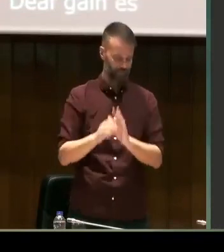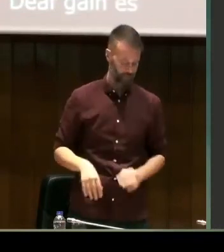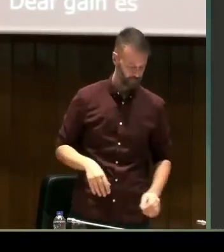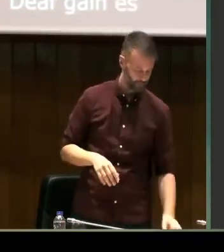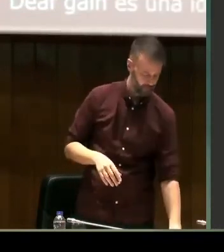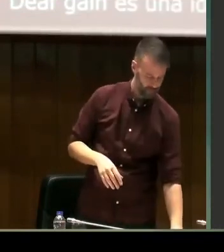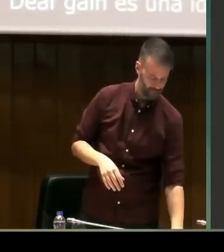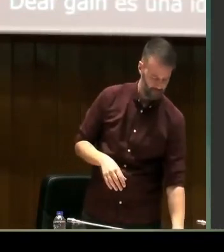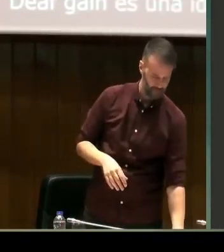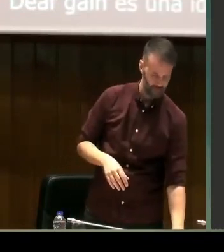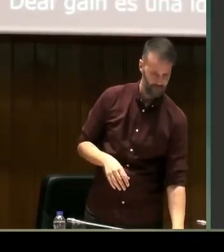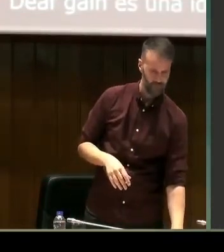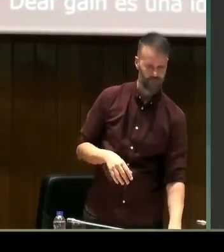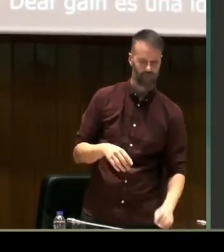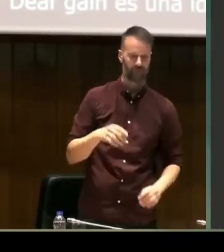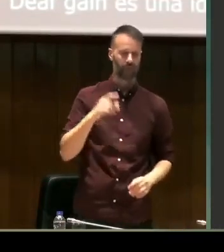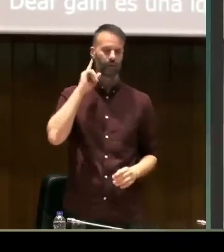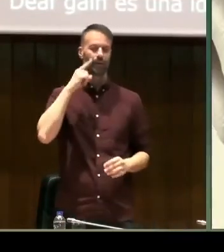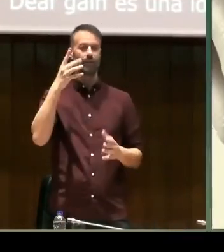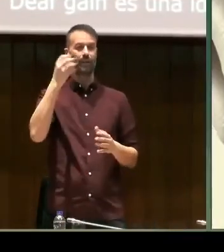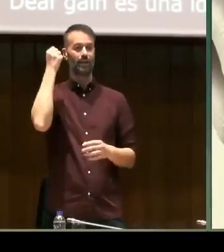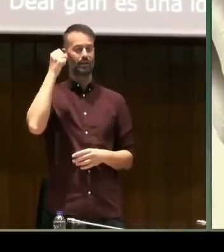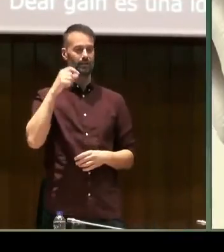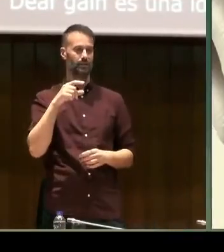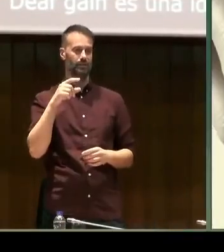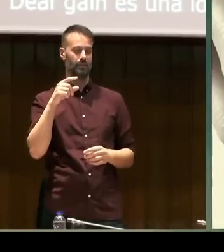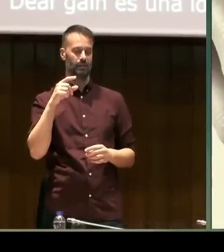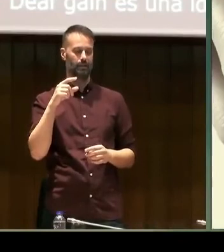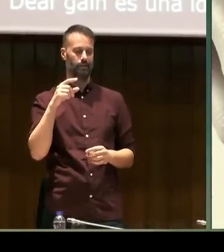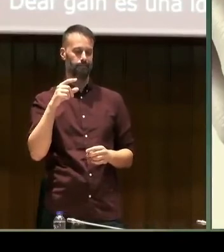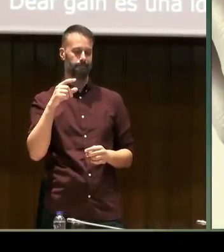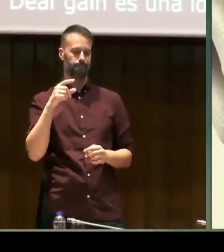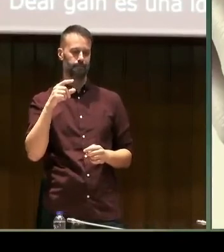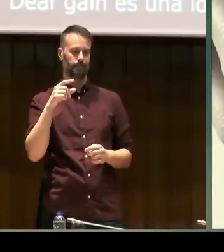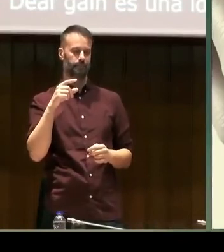momento nos vamos a quedar con el concepto tal y como es en su lengua original, que es Deaf Gain.